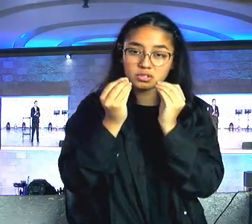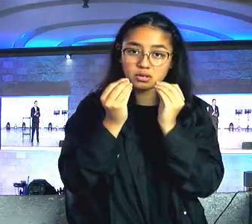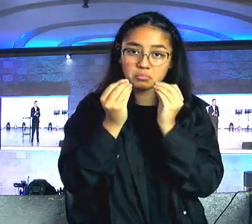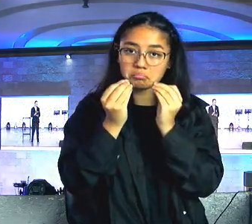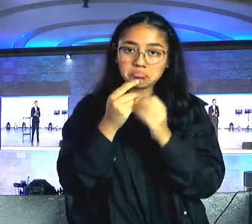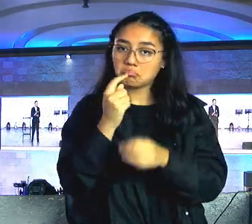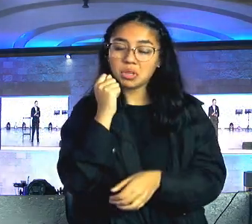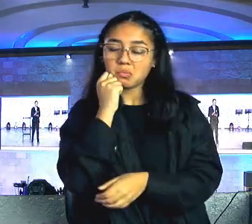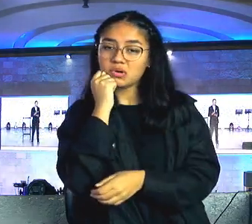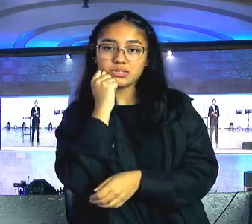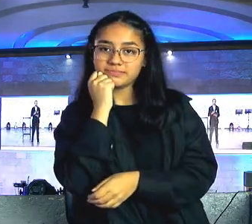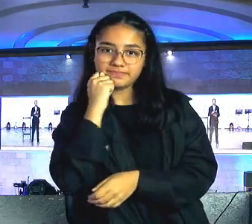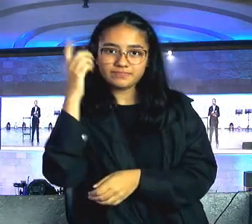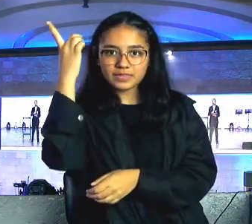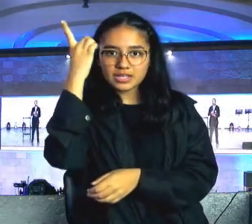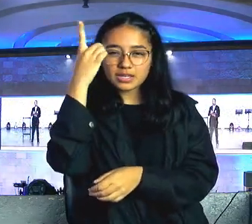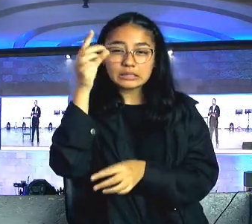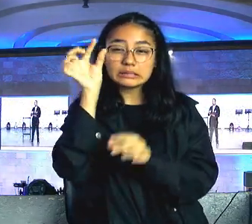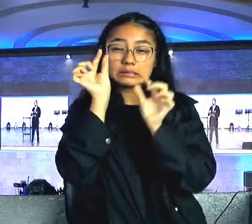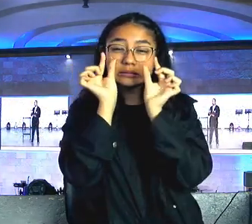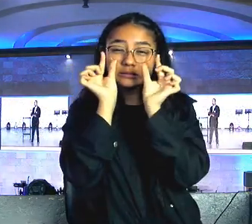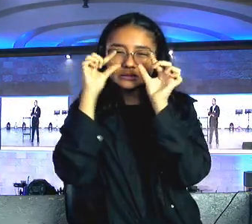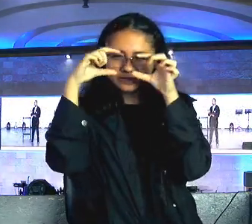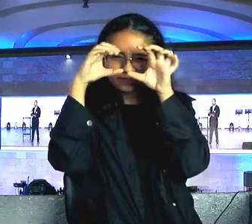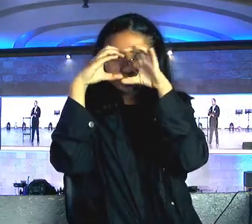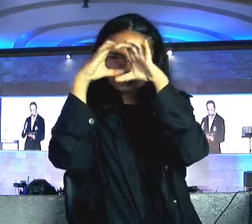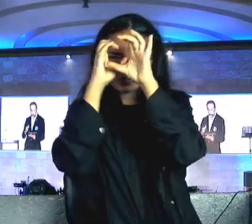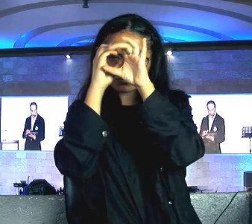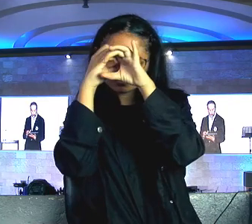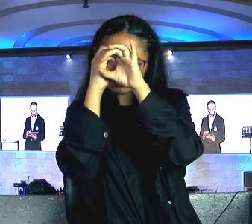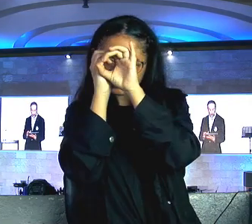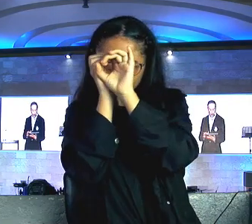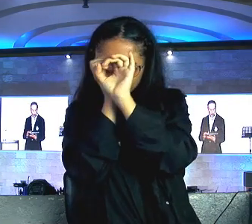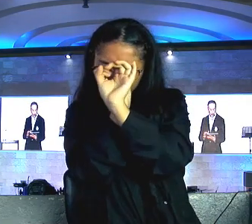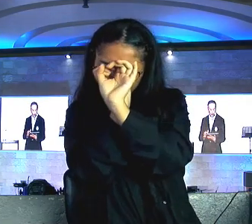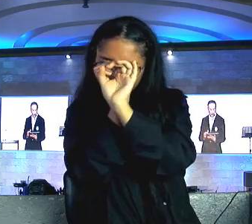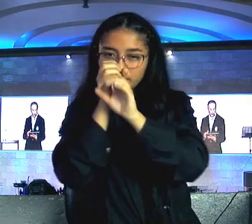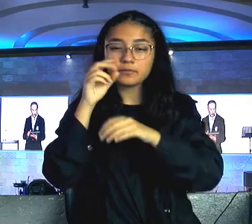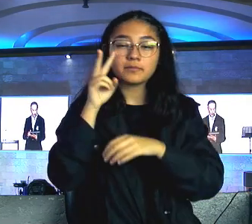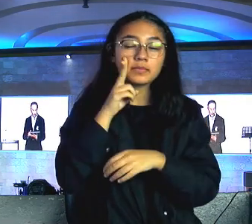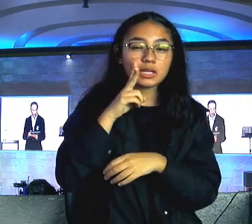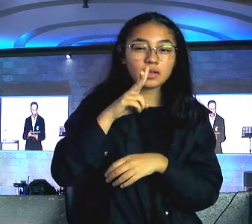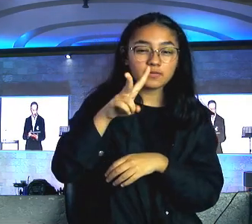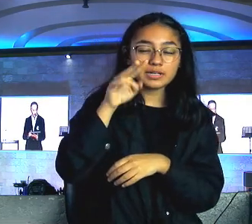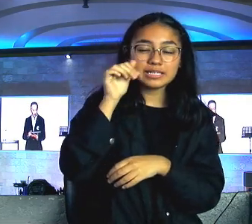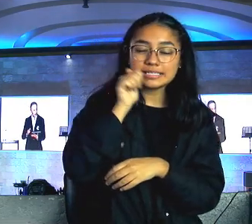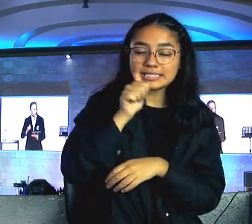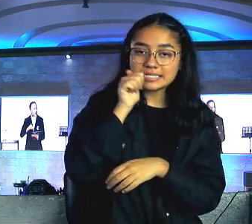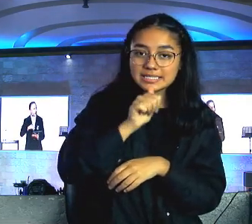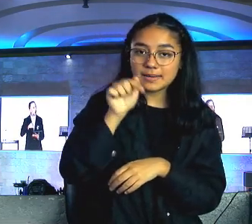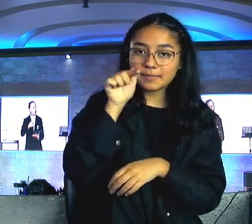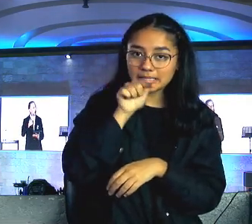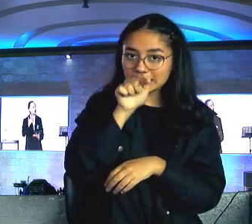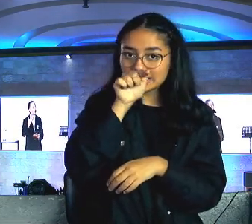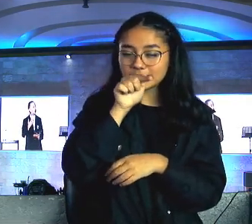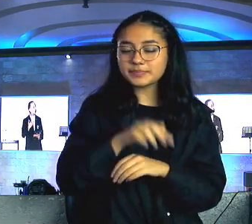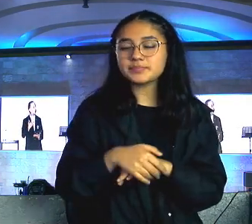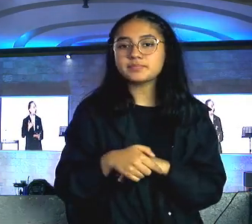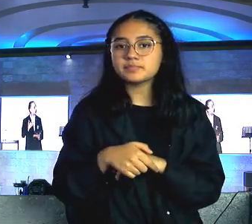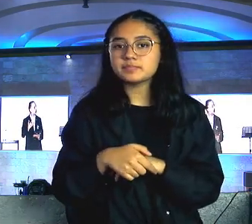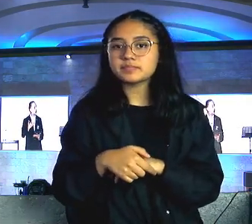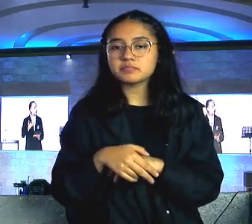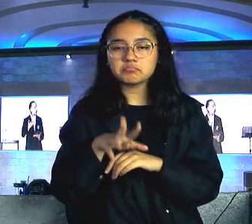finos que cualquier cámara infrarroja que tú te puedas imaginar. ¿O qué tanto puedes tú